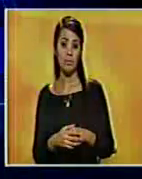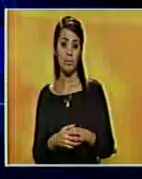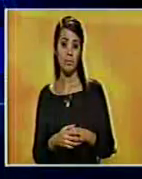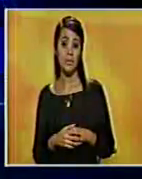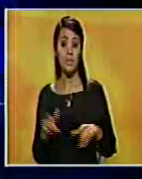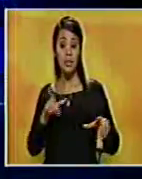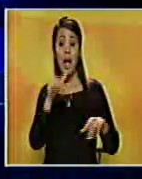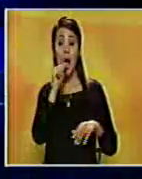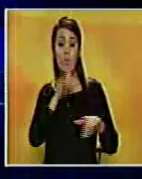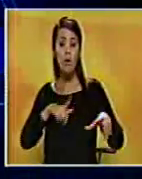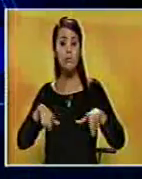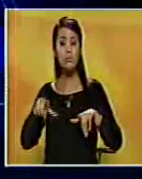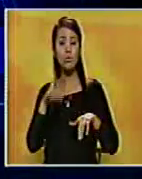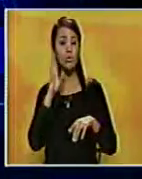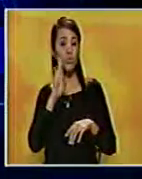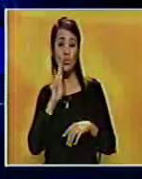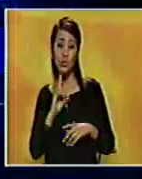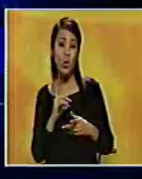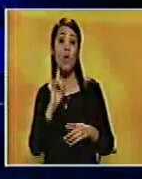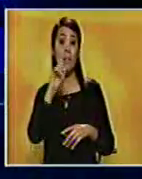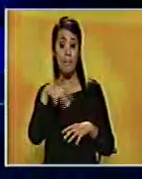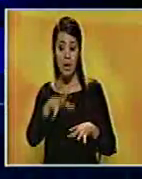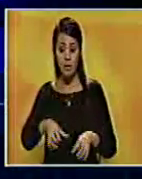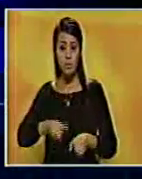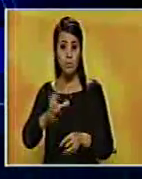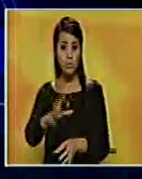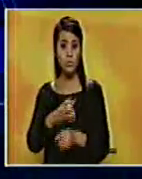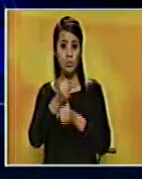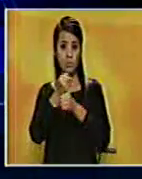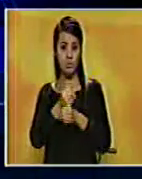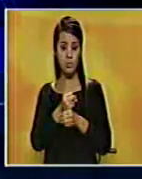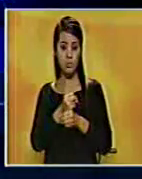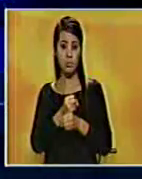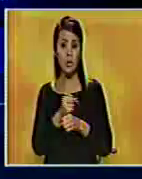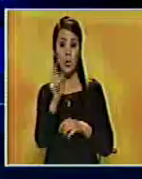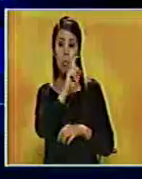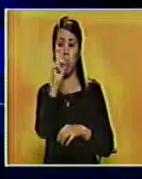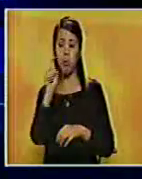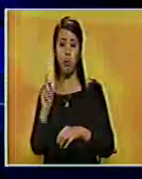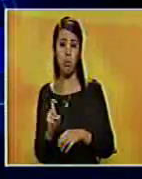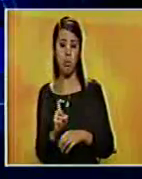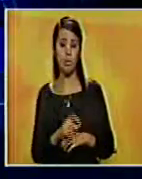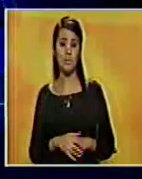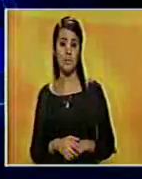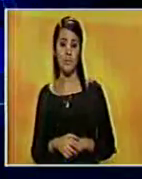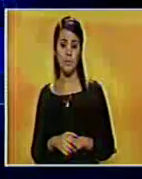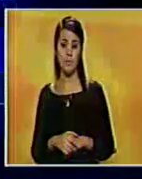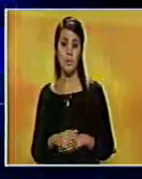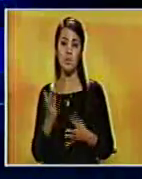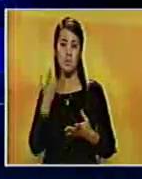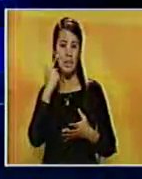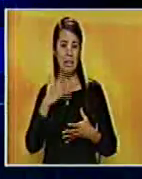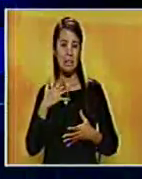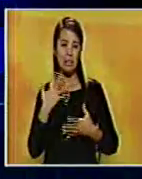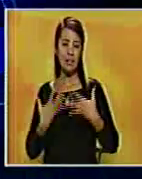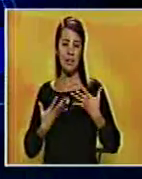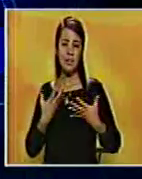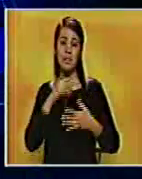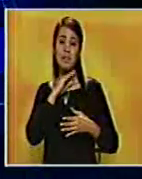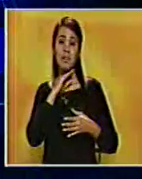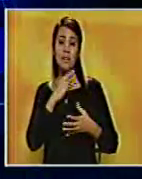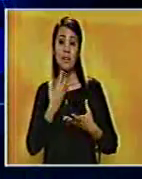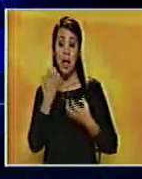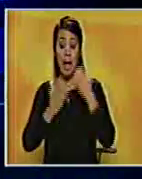aguas estancadas recoger la basura utilizar mosquiteros y fumigar en el interior de la vivienda si ya presenta algún síntoma para realizar un diagnóstico